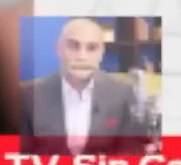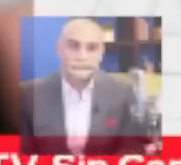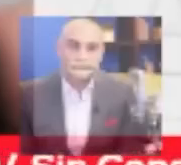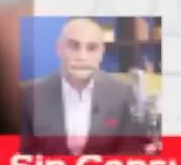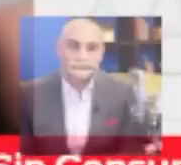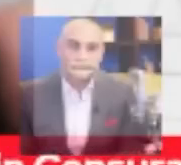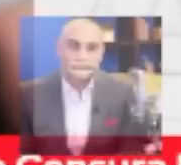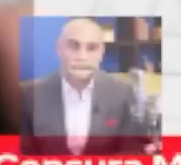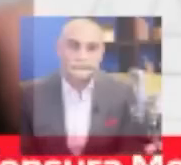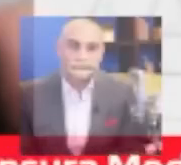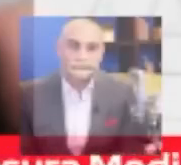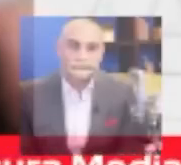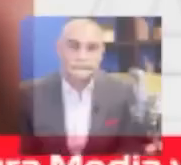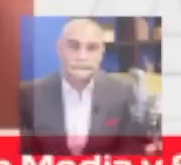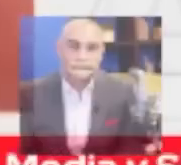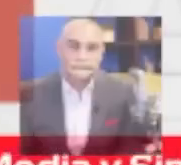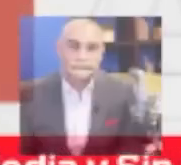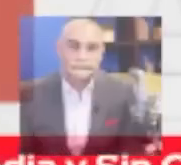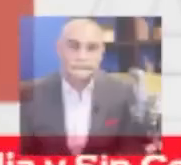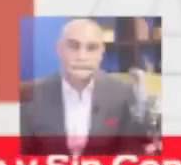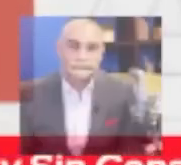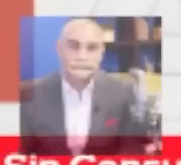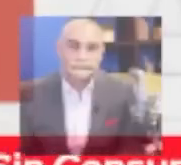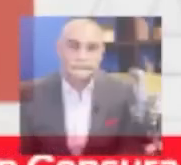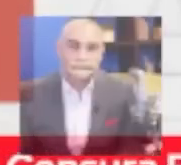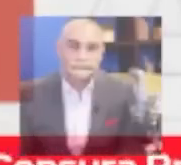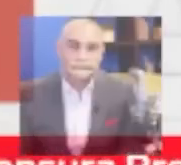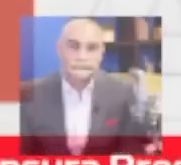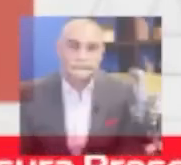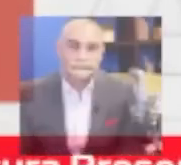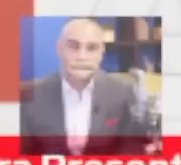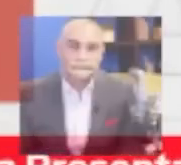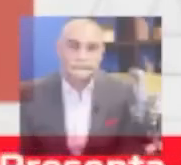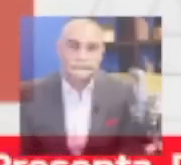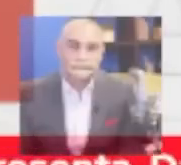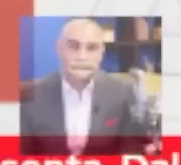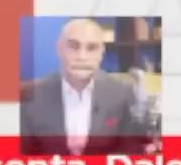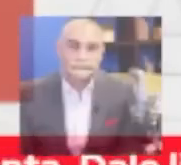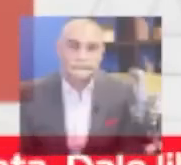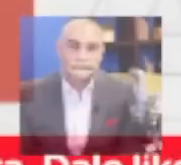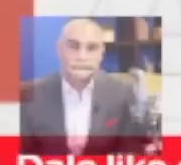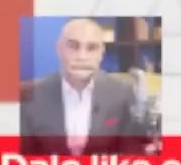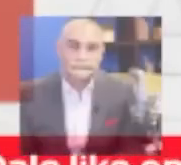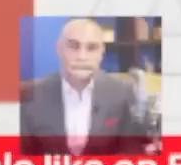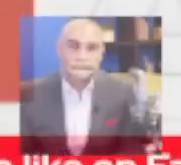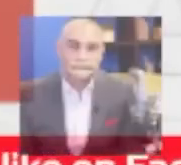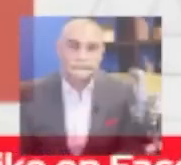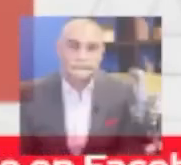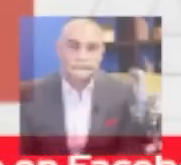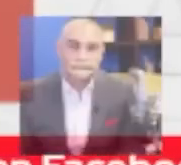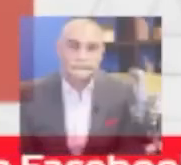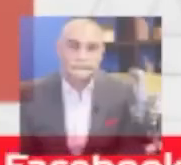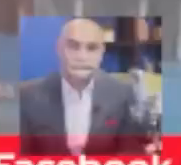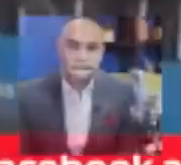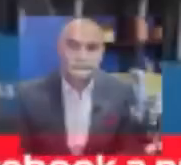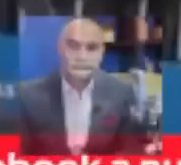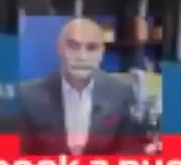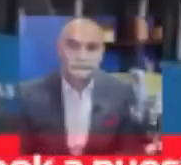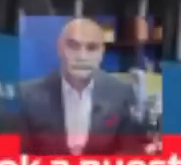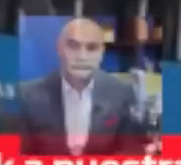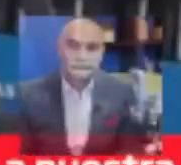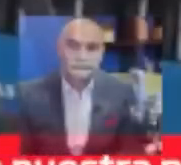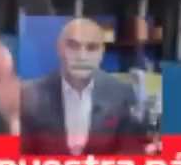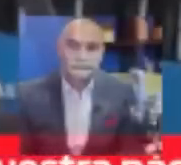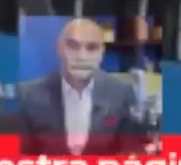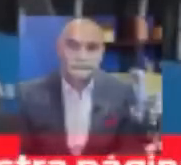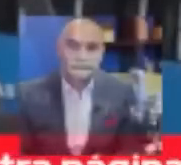no ganó porque recibió el descrédito mediático de latinos del